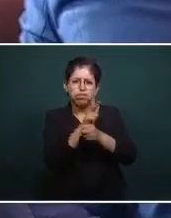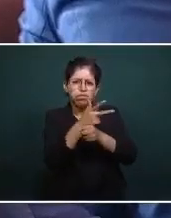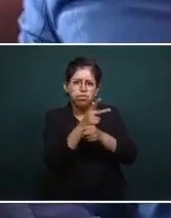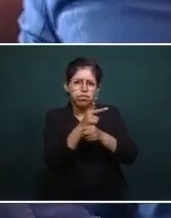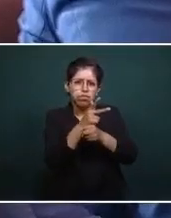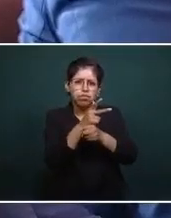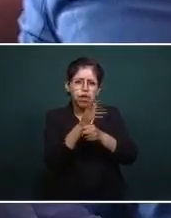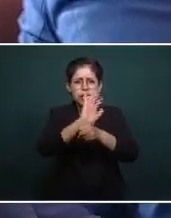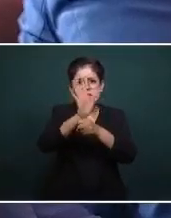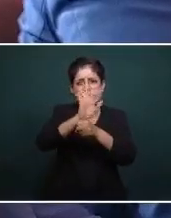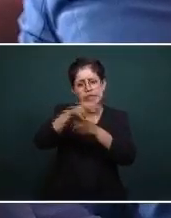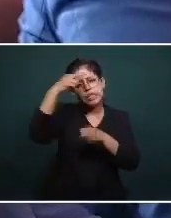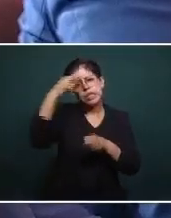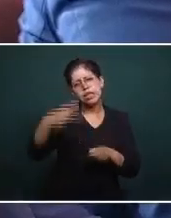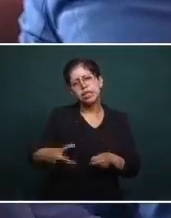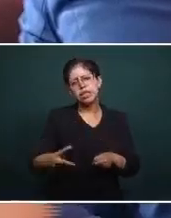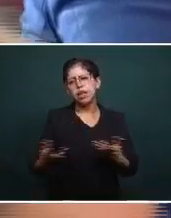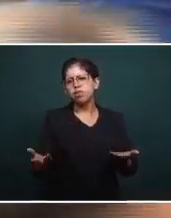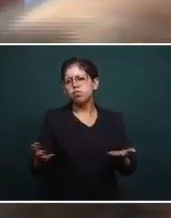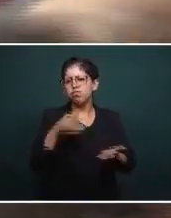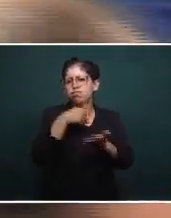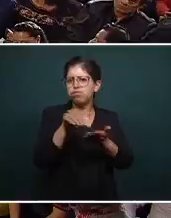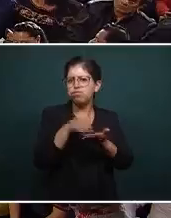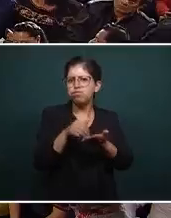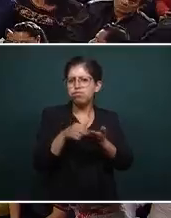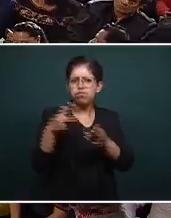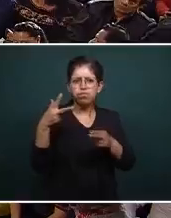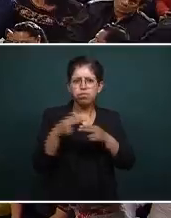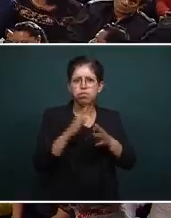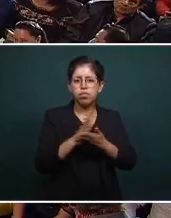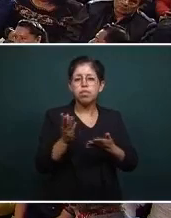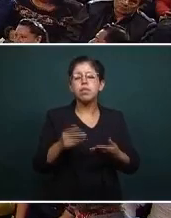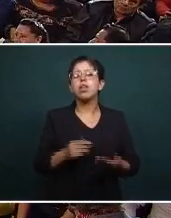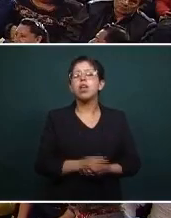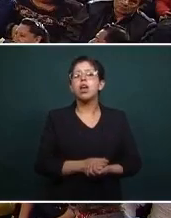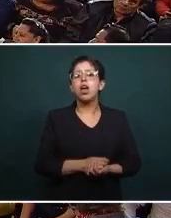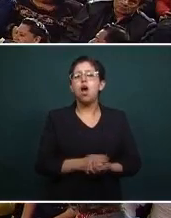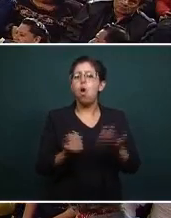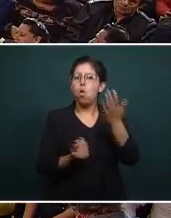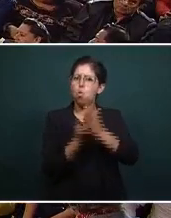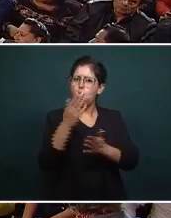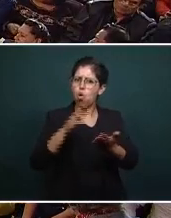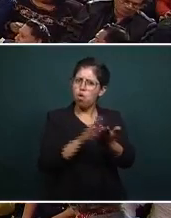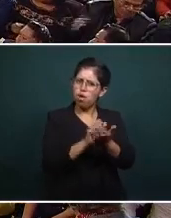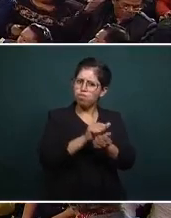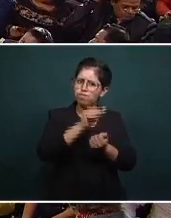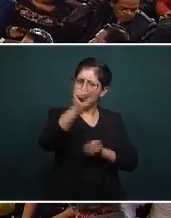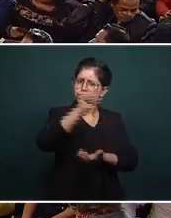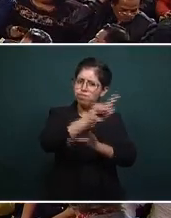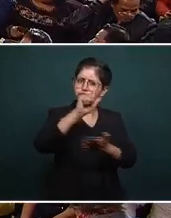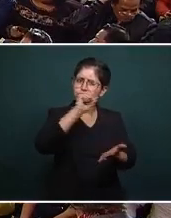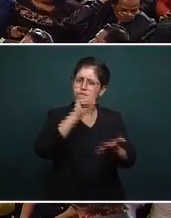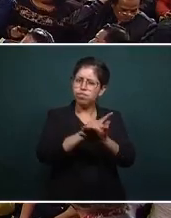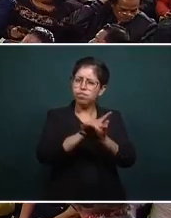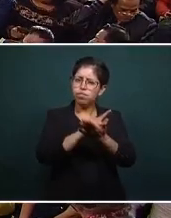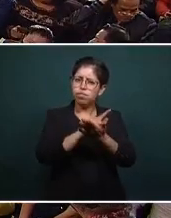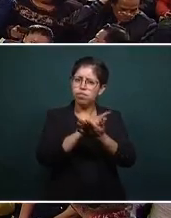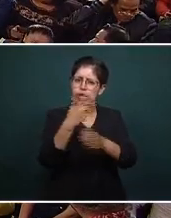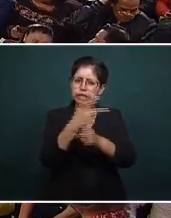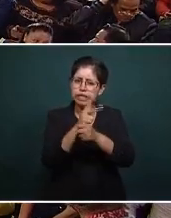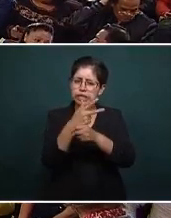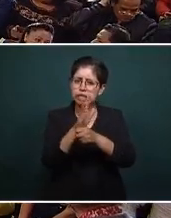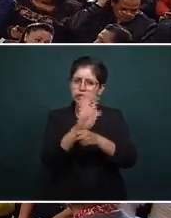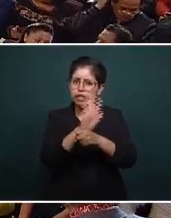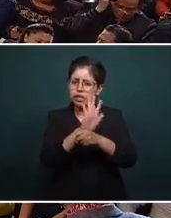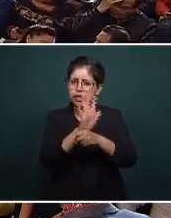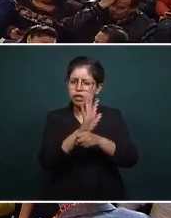mexicano, y pues previendo que la reforma a la ley cinematográfica impulsada por la Comisión de